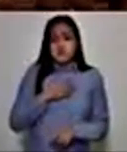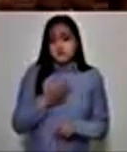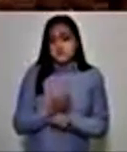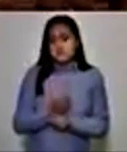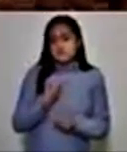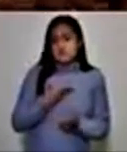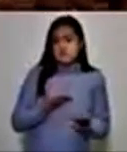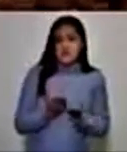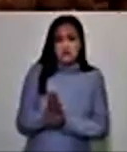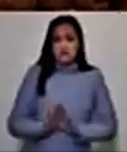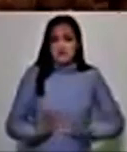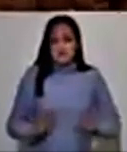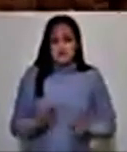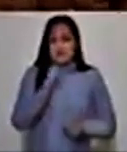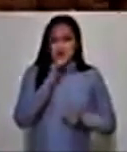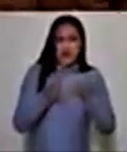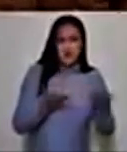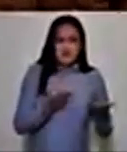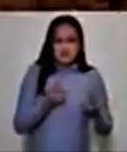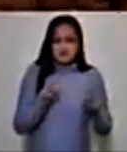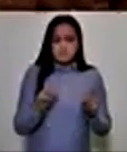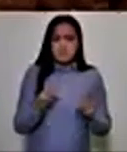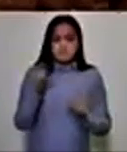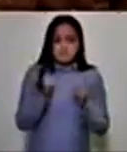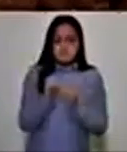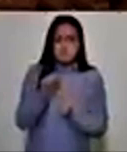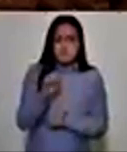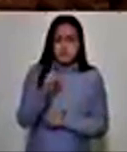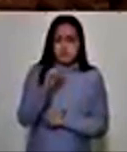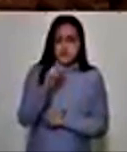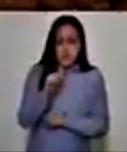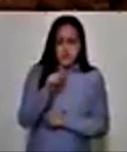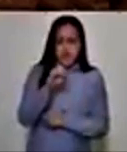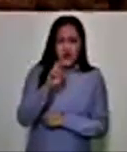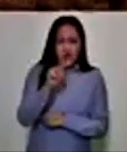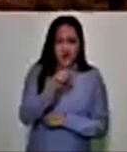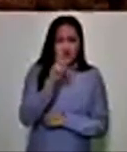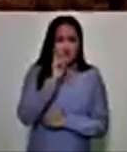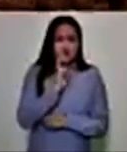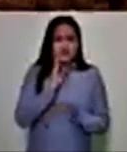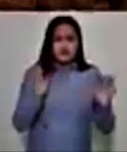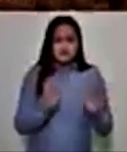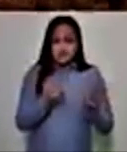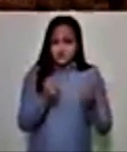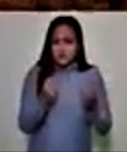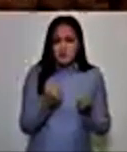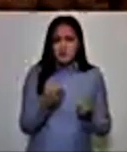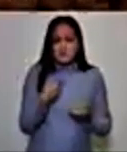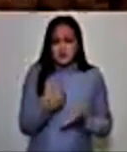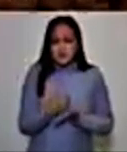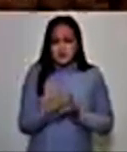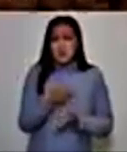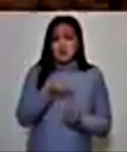objeción en sostener junto con Coral Olimpia, Olimpia Coral, una activista fuerte